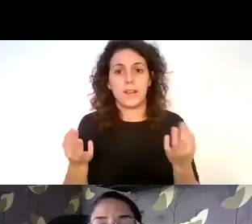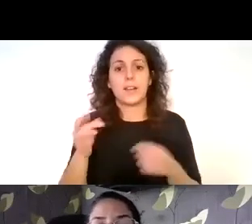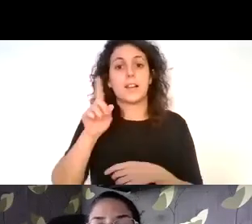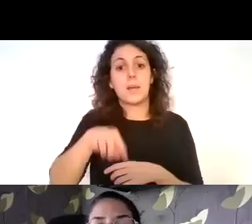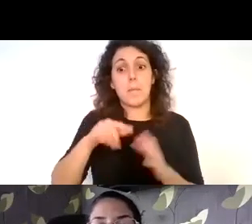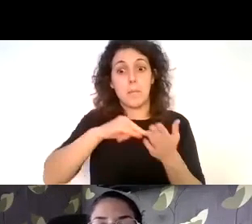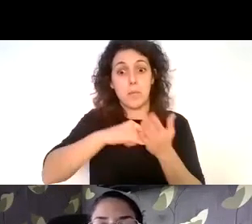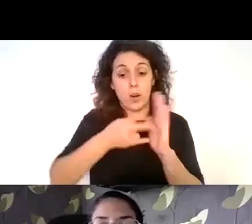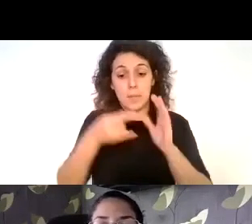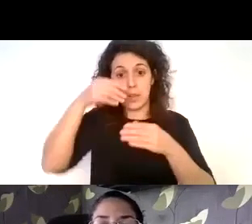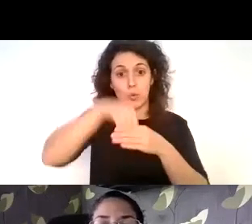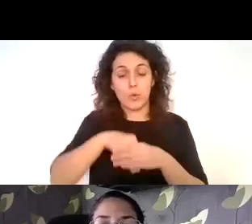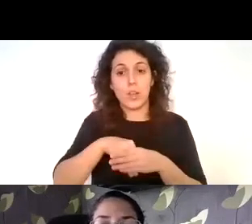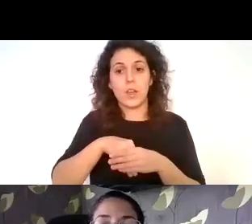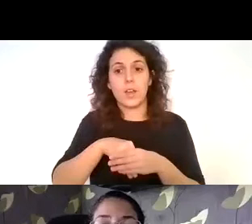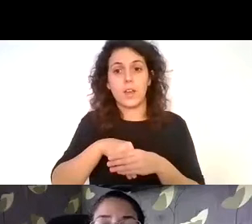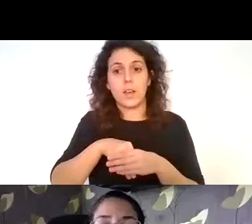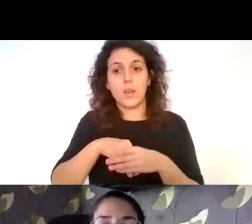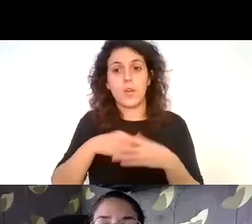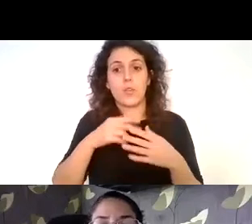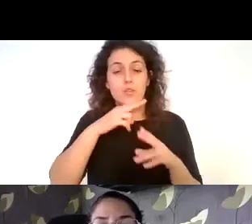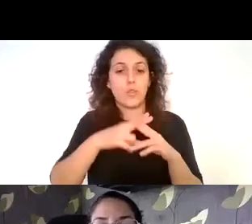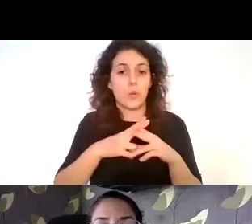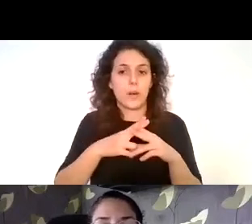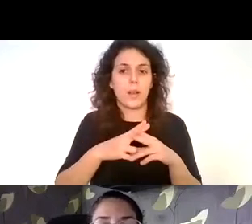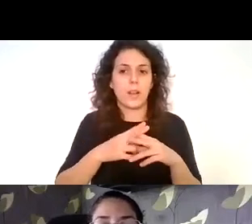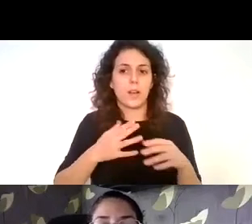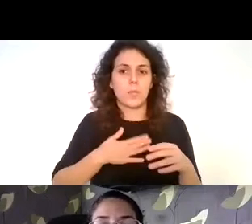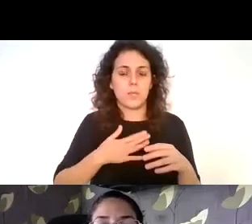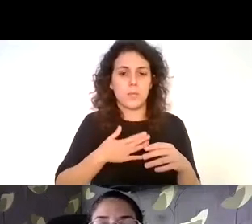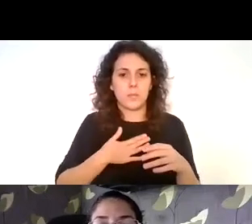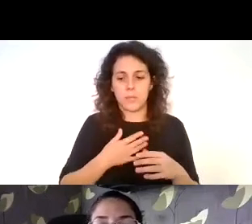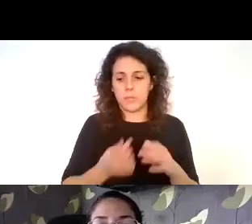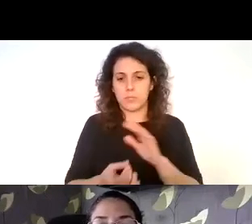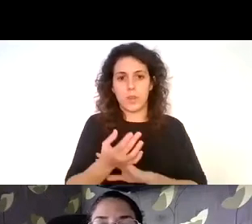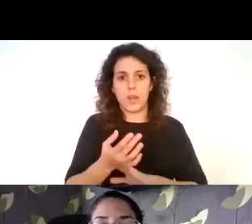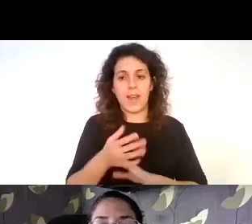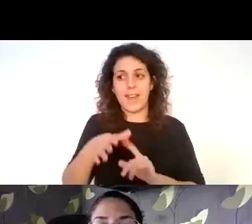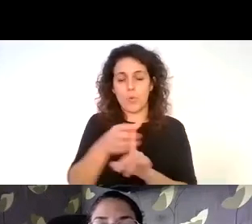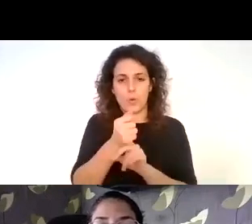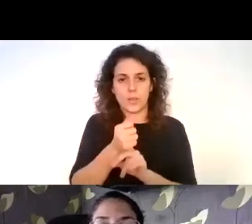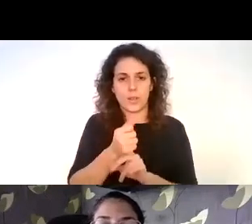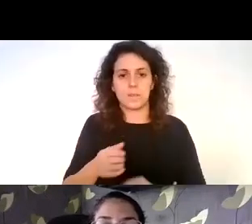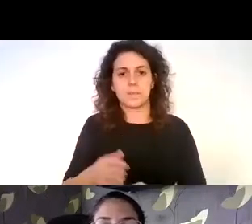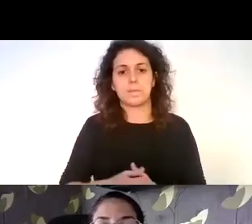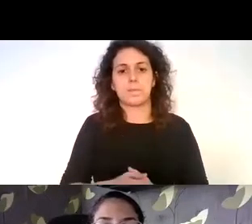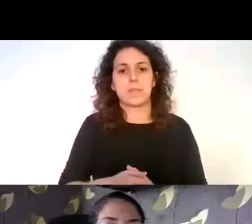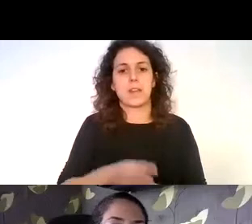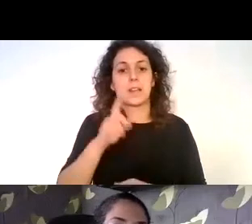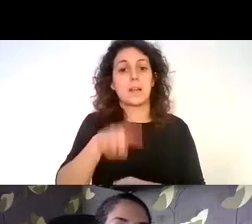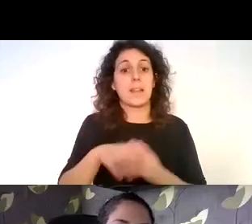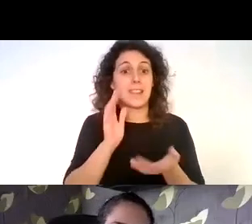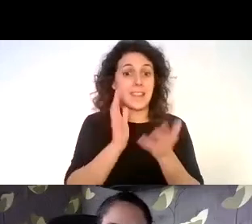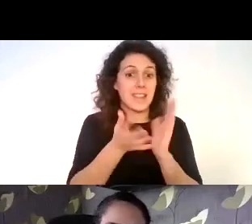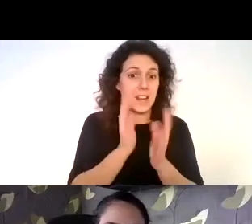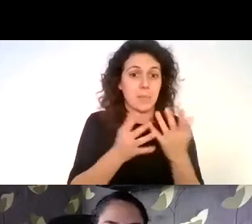que se llama Encuentra el origen de tus ancestros, sanación cuántica, liberación emocional, terapias con cristales y